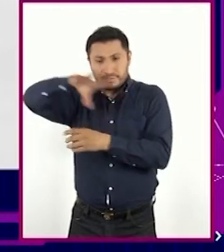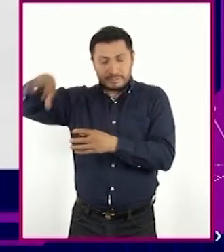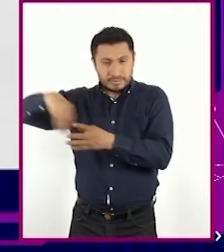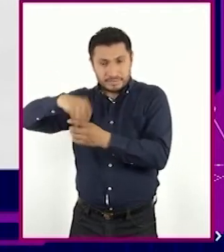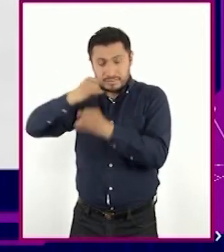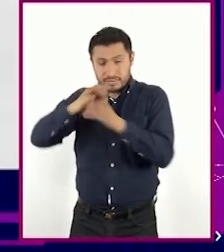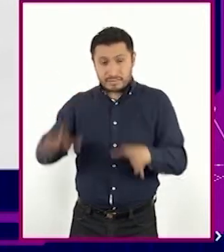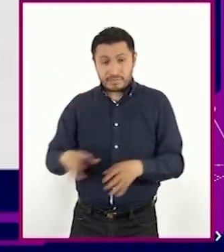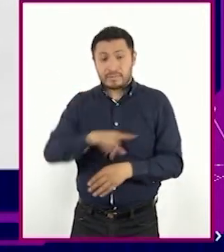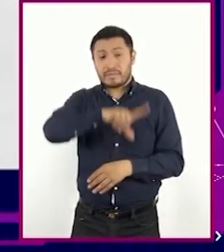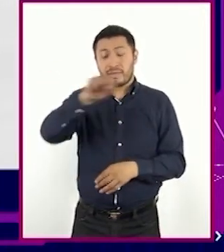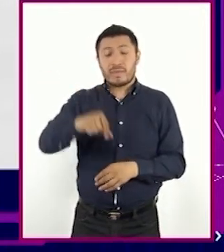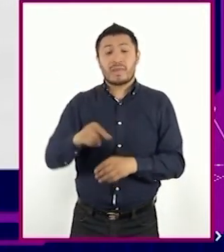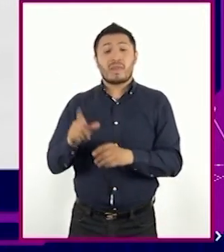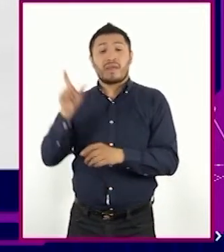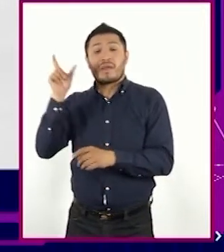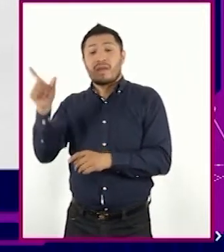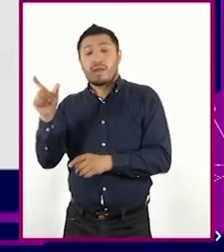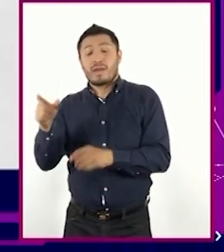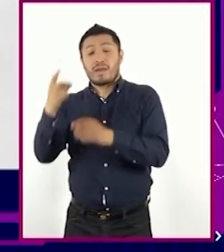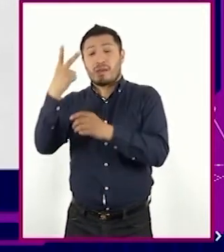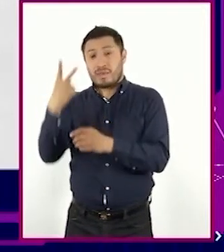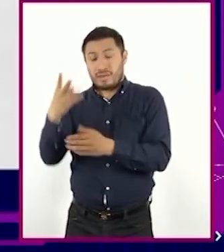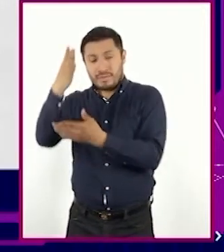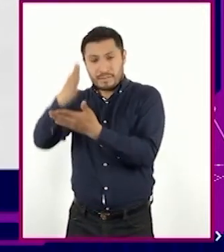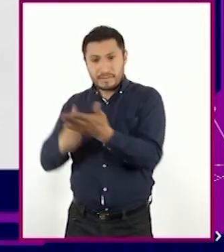Luego se divide en dos la segunda mitad.